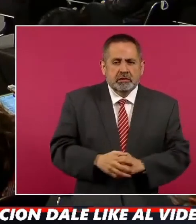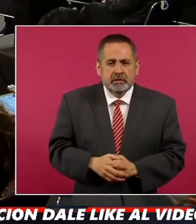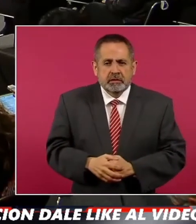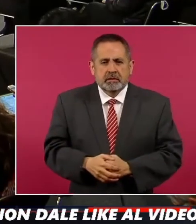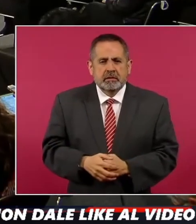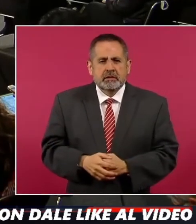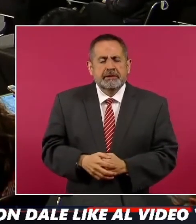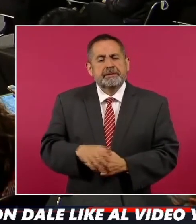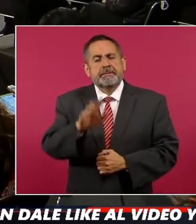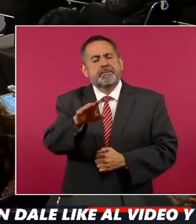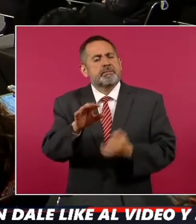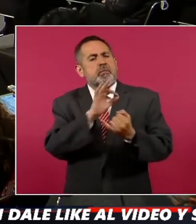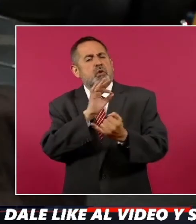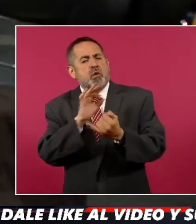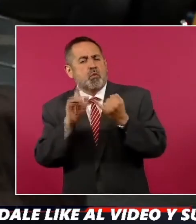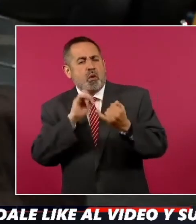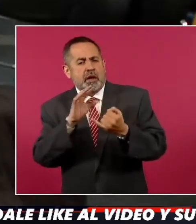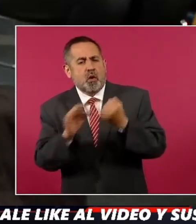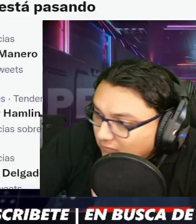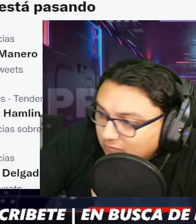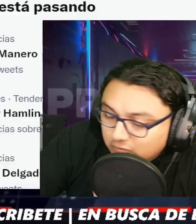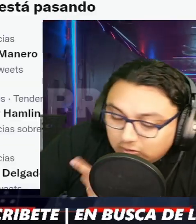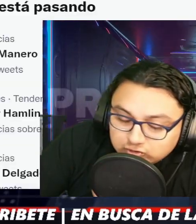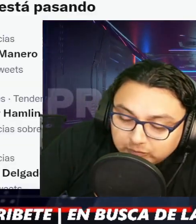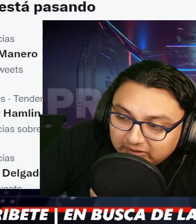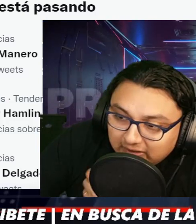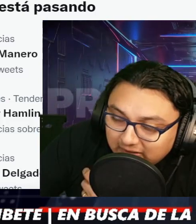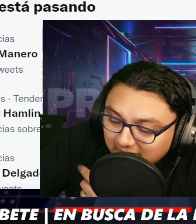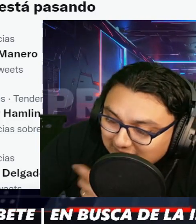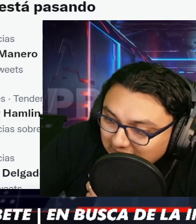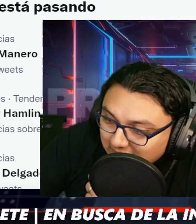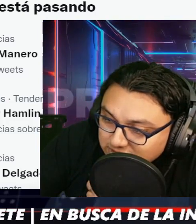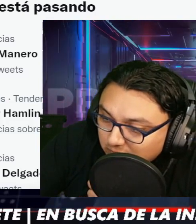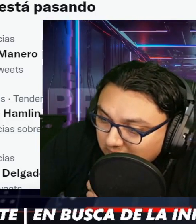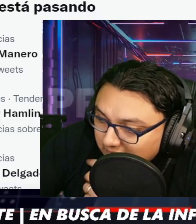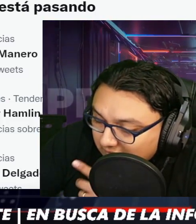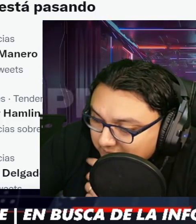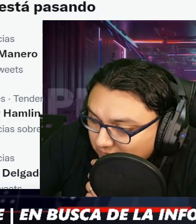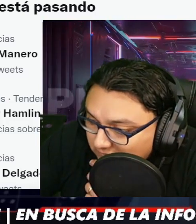Presidente, el último asunto que le quería... No le gustó para nada a Dalila